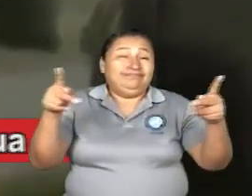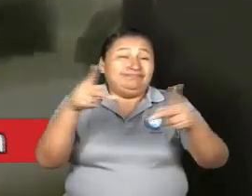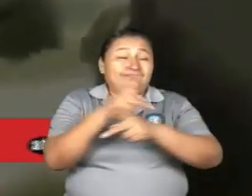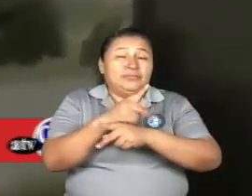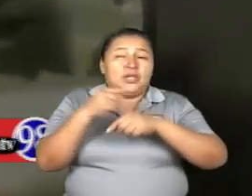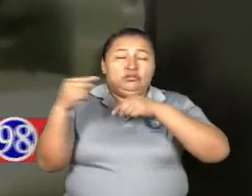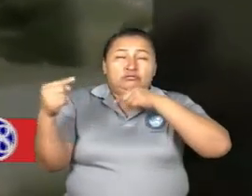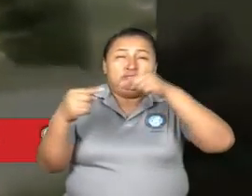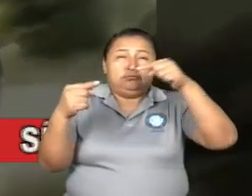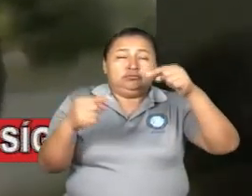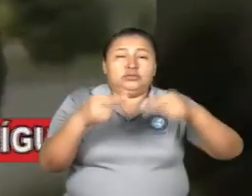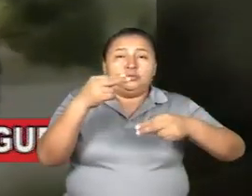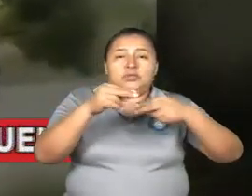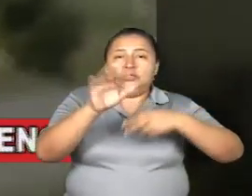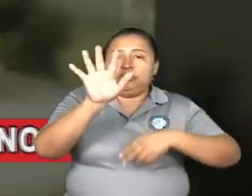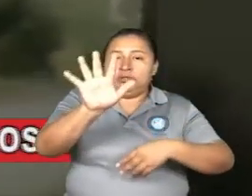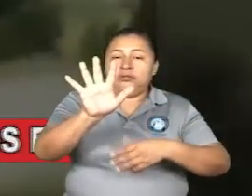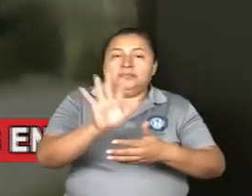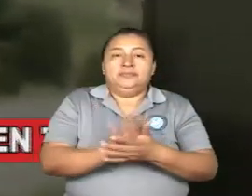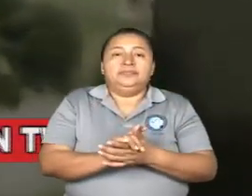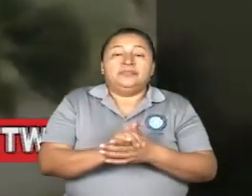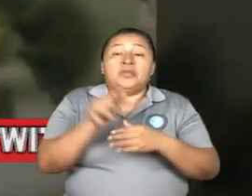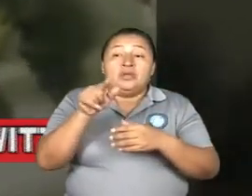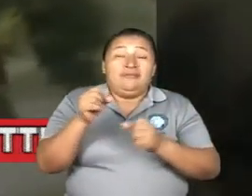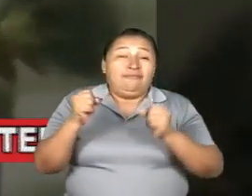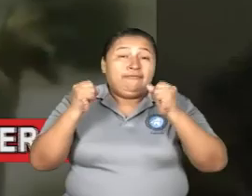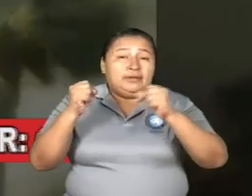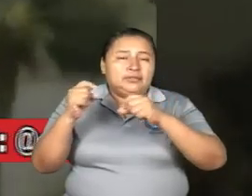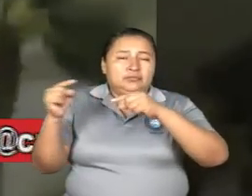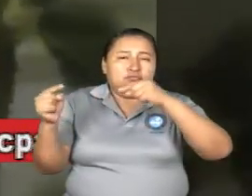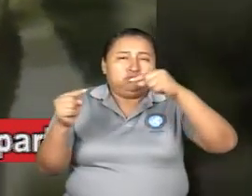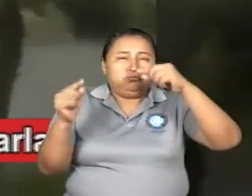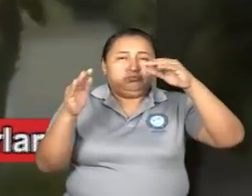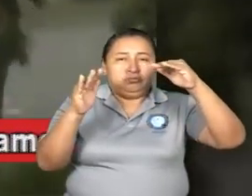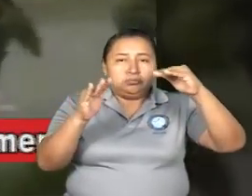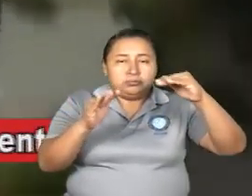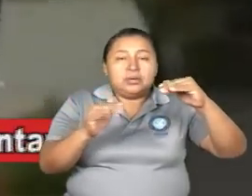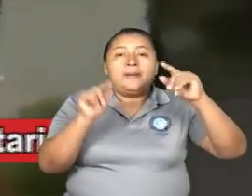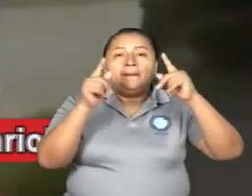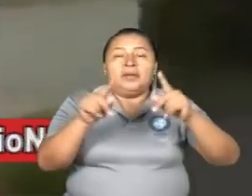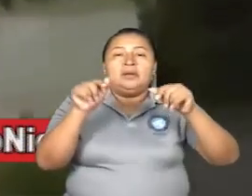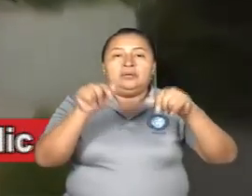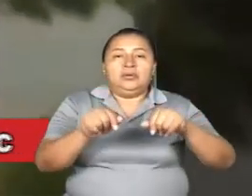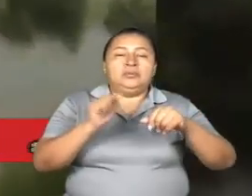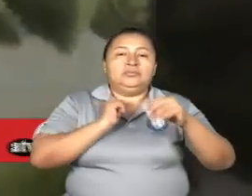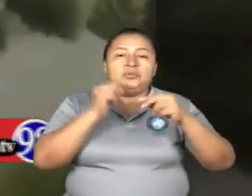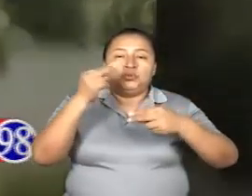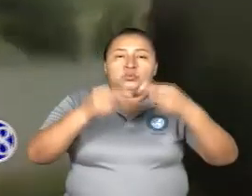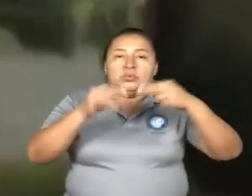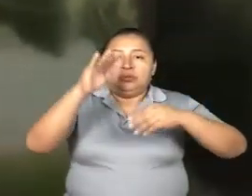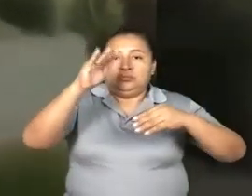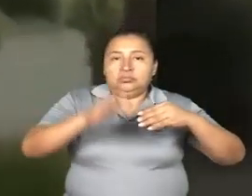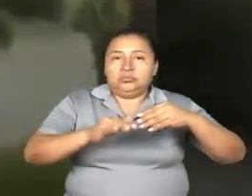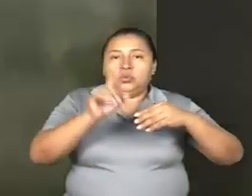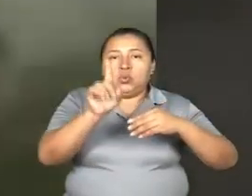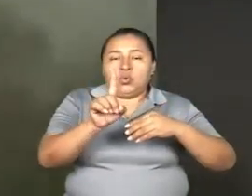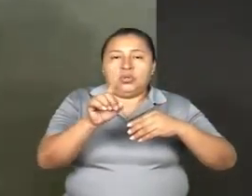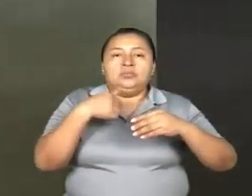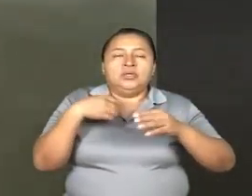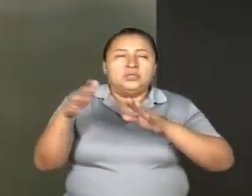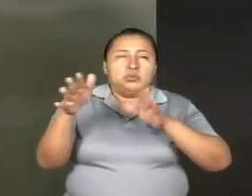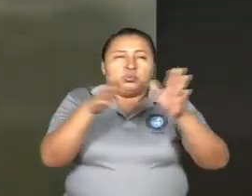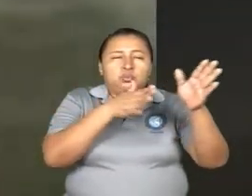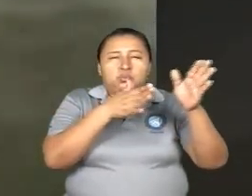raro huracán de categoría 5. Su fuerza ha disminuido y ahora se cataloga como huracán de categoría 1 con